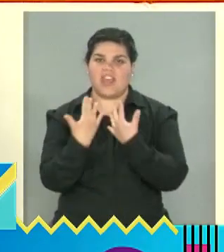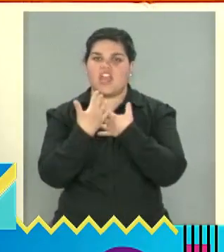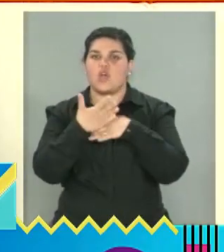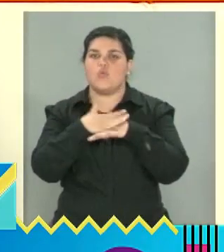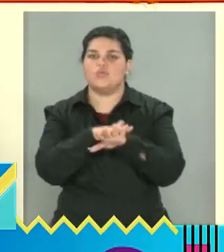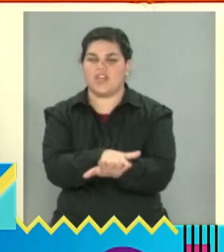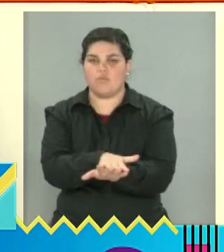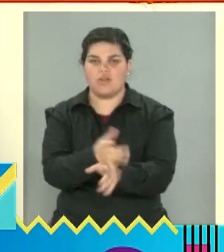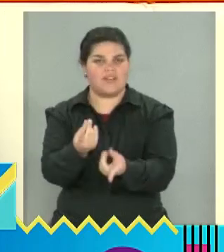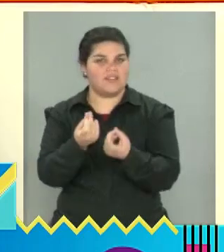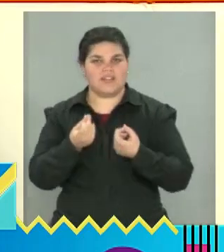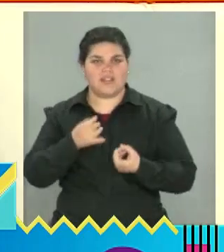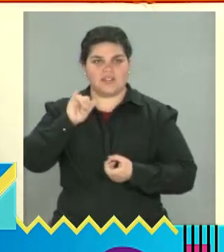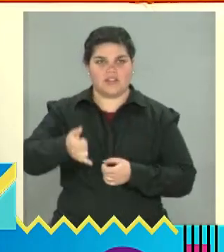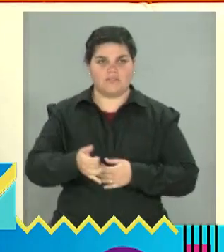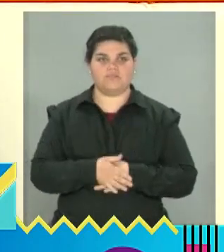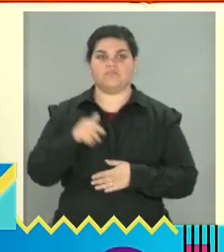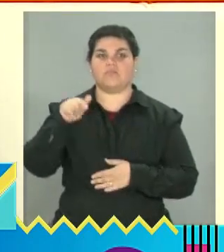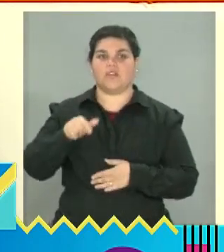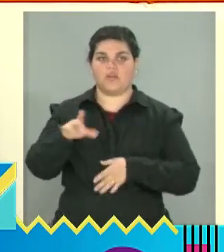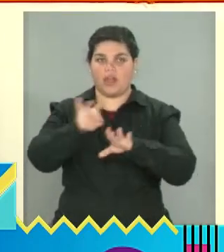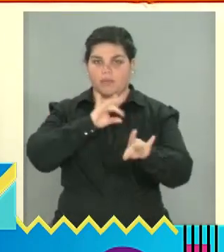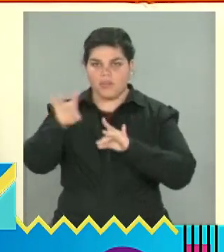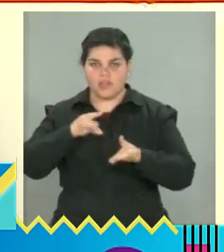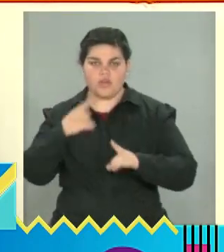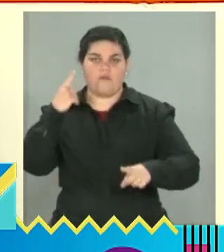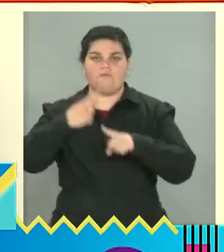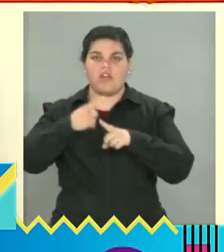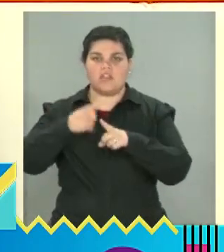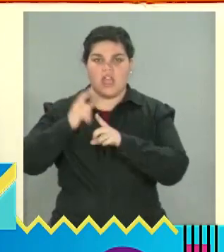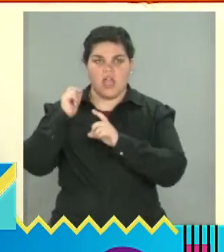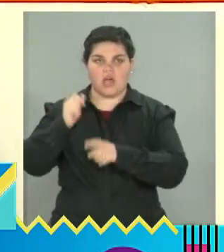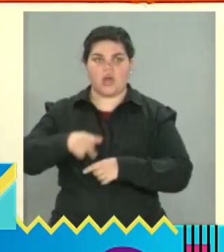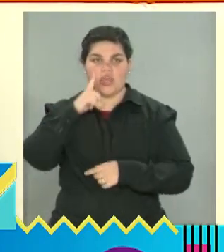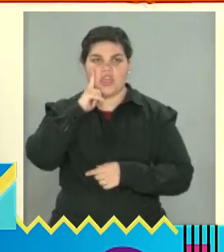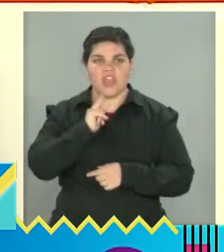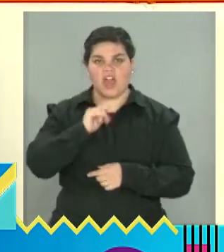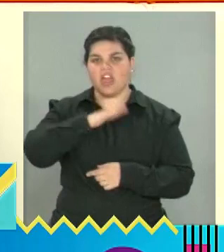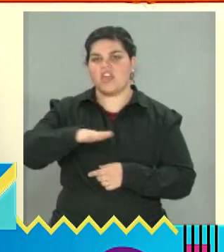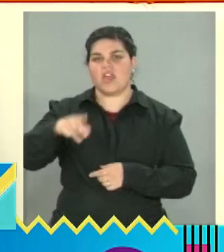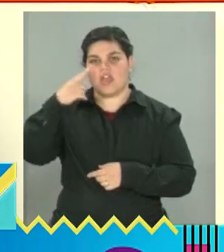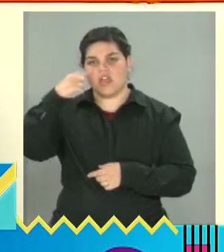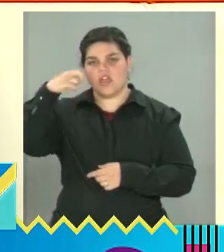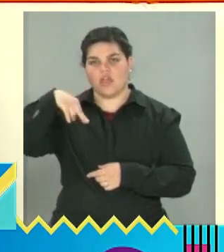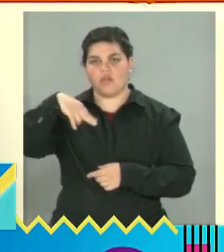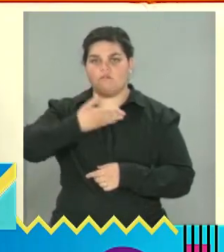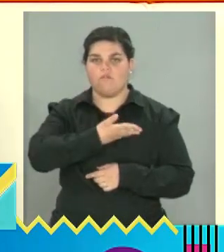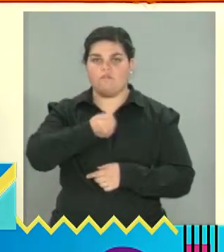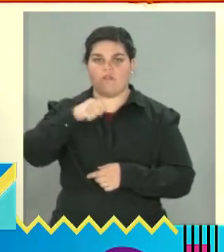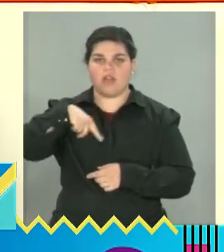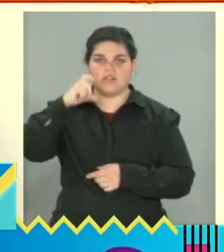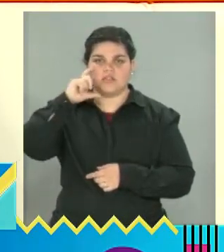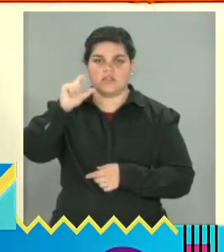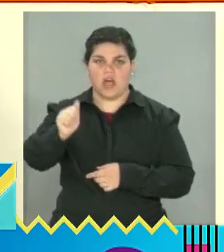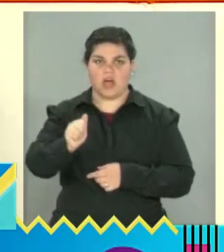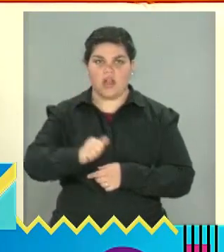Nosotros, bueno, ahora con las invitaciones para los festejos por el Día de la Infancia, si bien la legislación que existe habla del